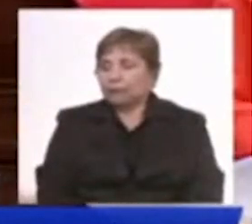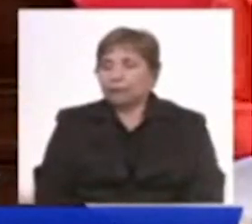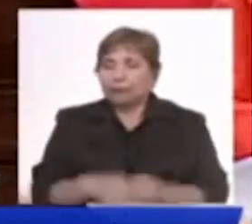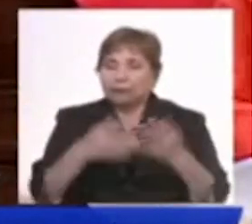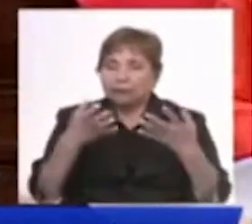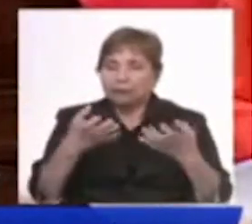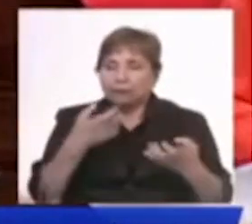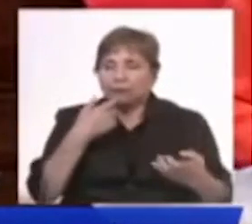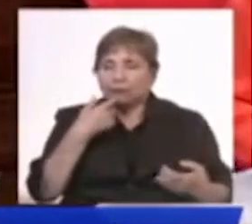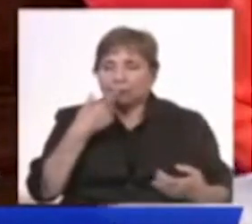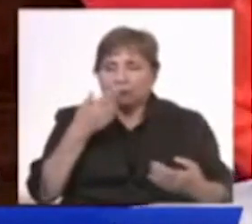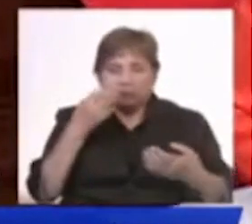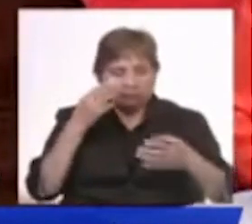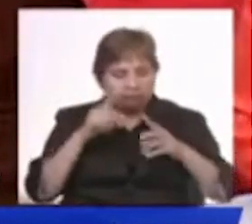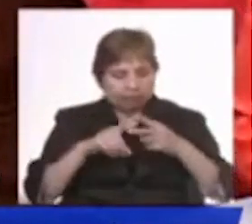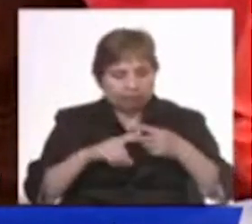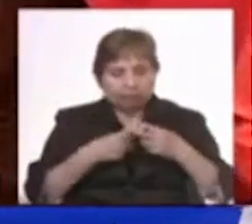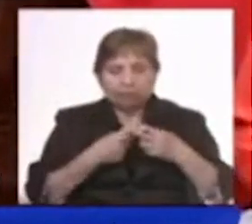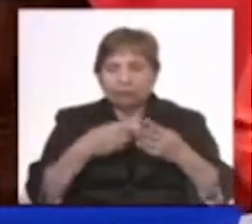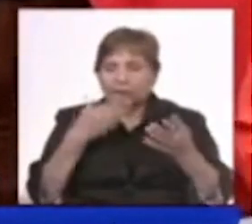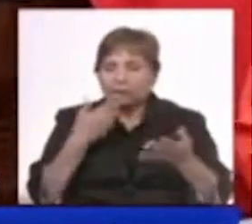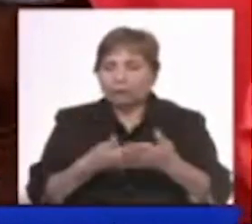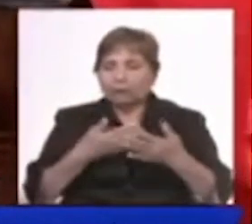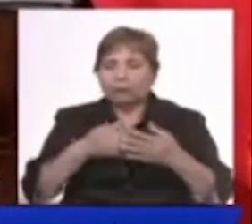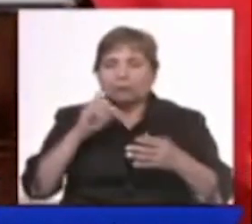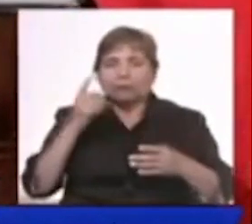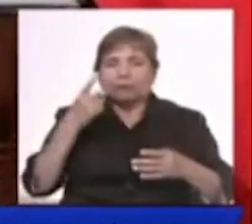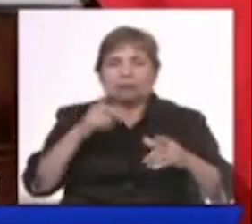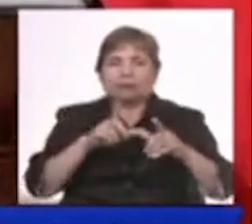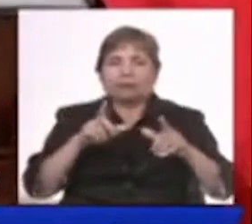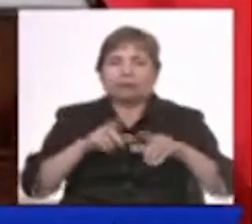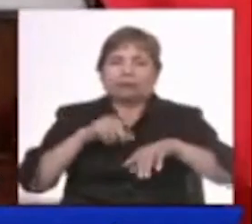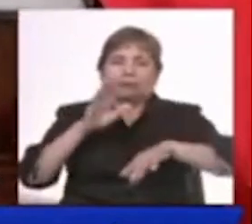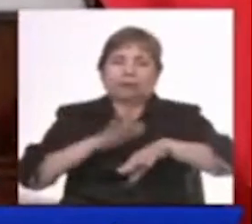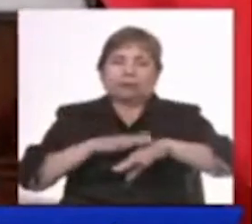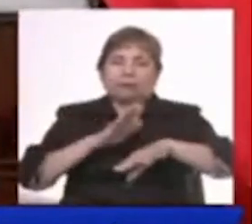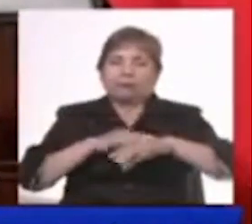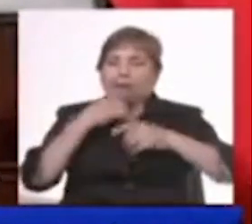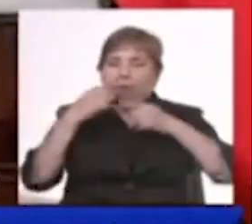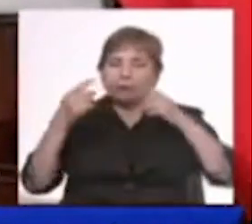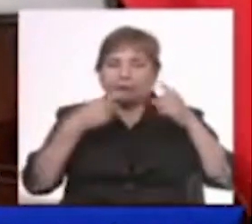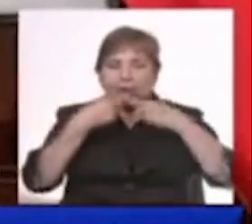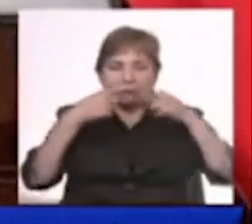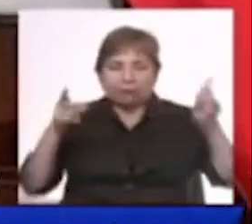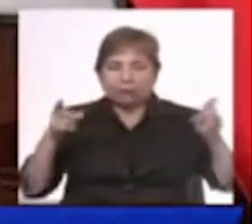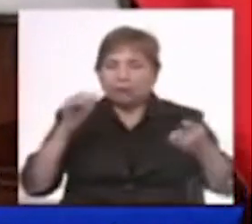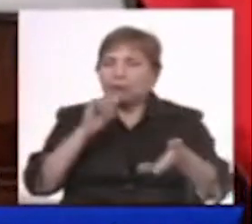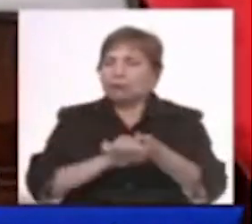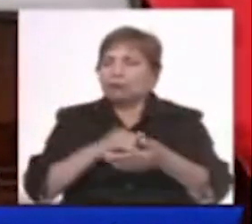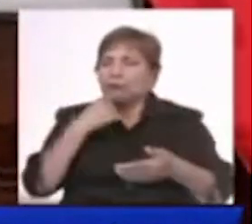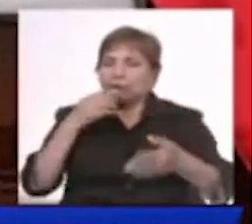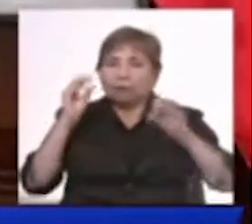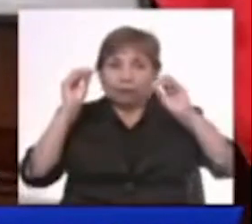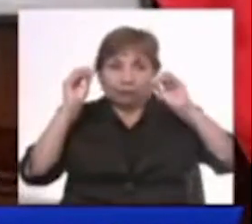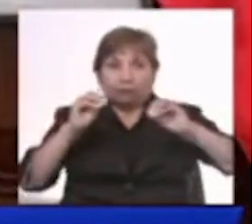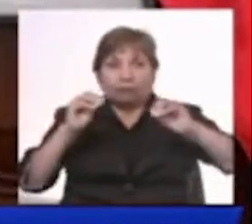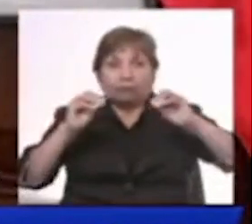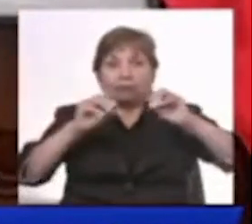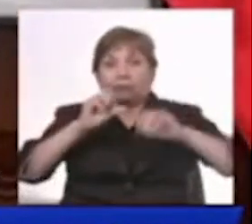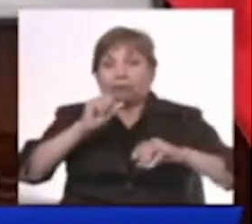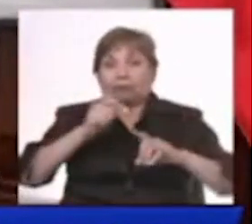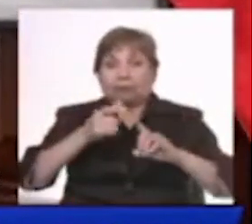Quiero empezar, señores periodistas, en primer lugar enfatizando que lo que está instalado en la